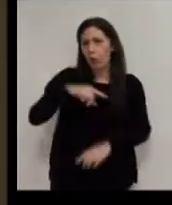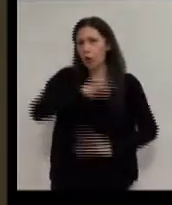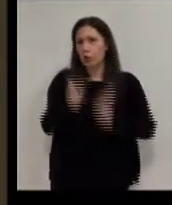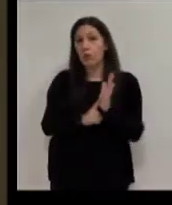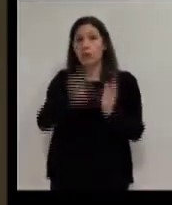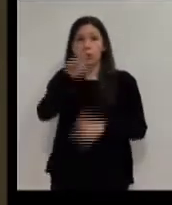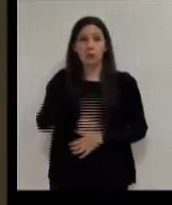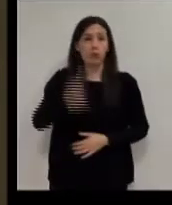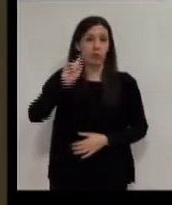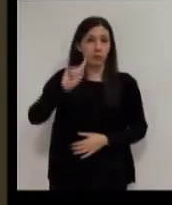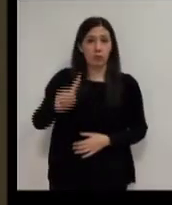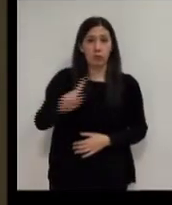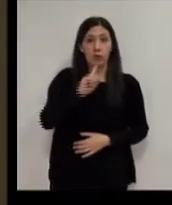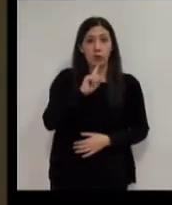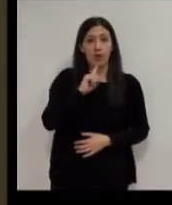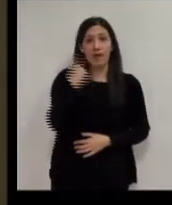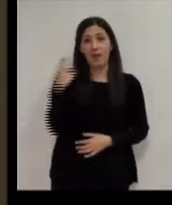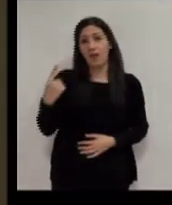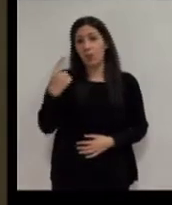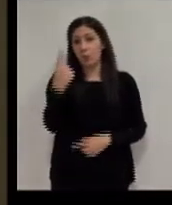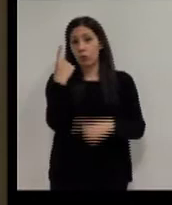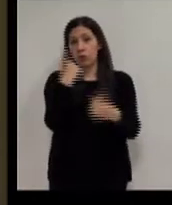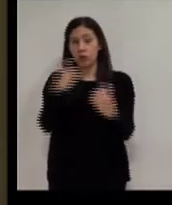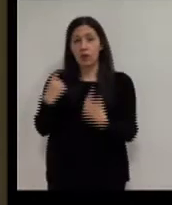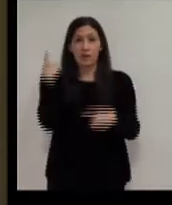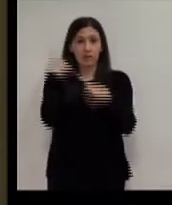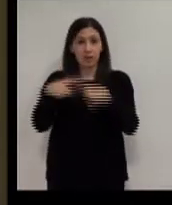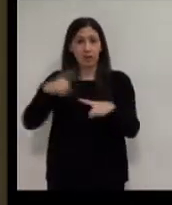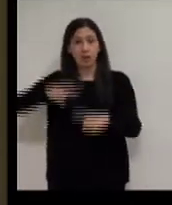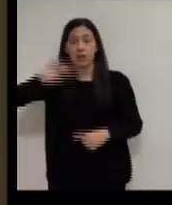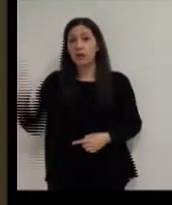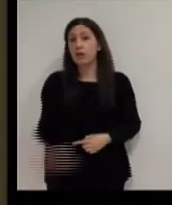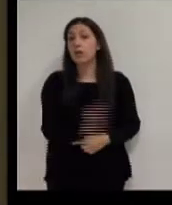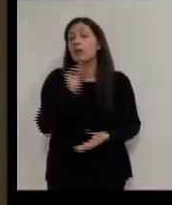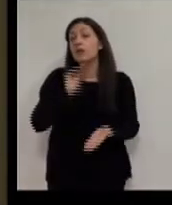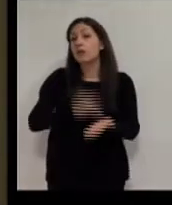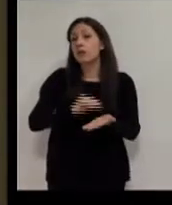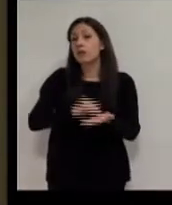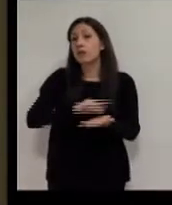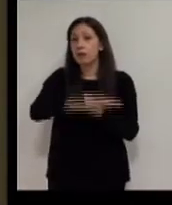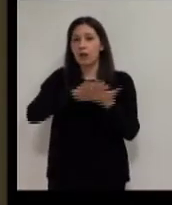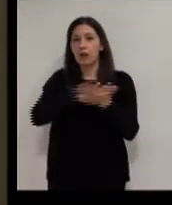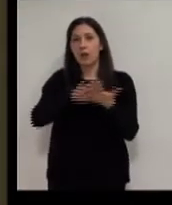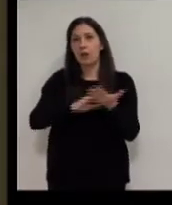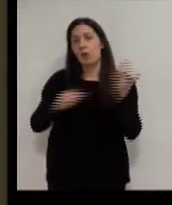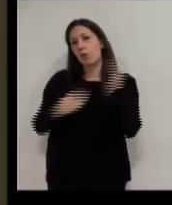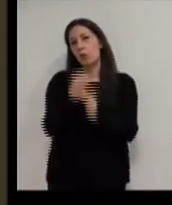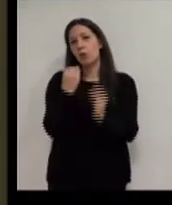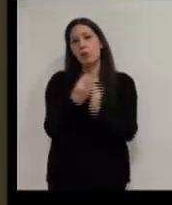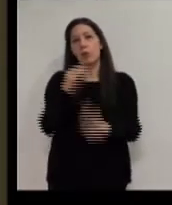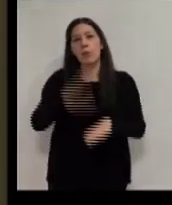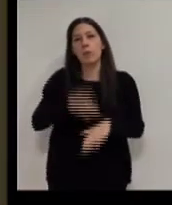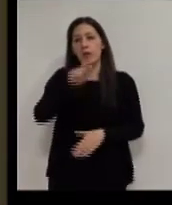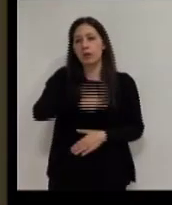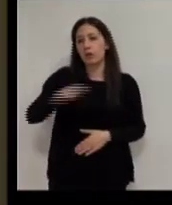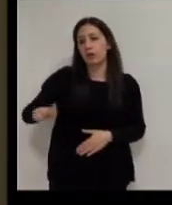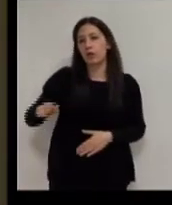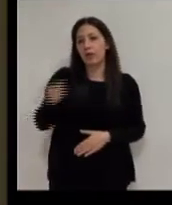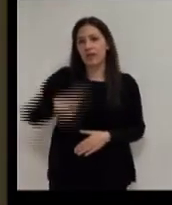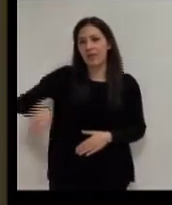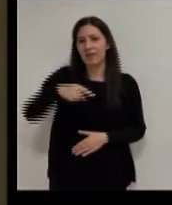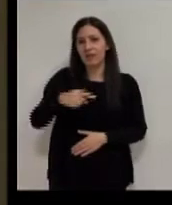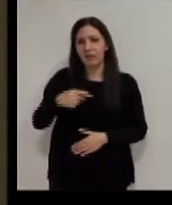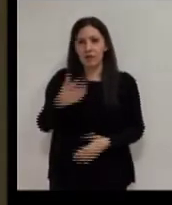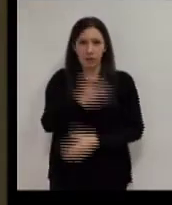con una ceguera total o una persona con sordera. Entonces, muchas veces, cuando estamos hablando de productos